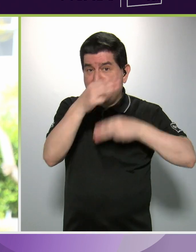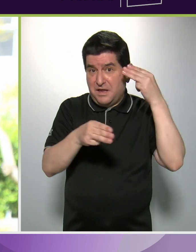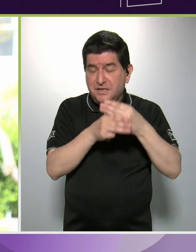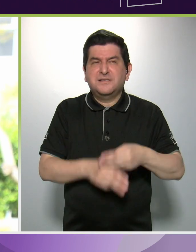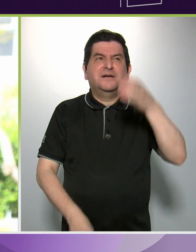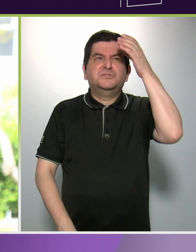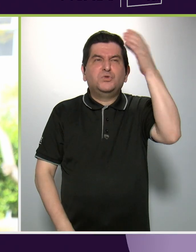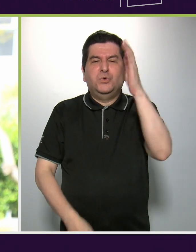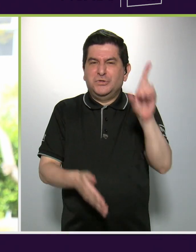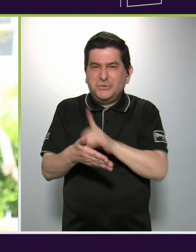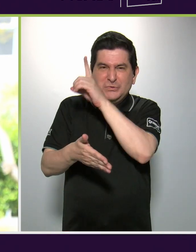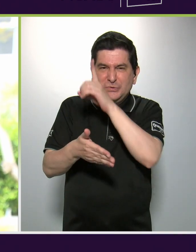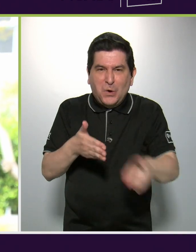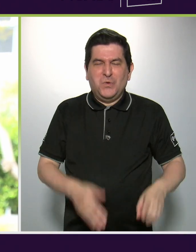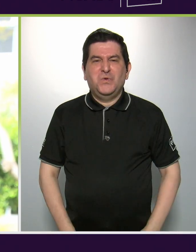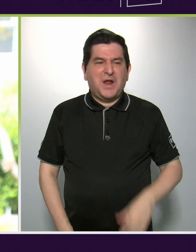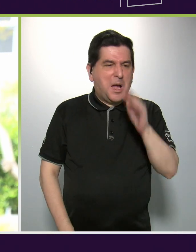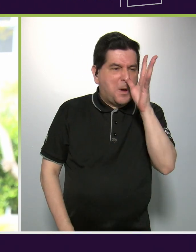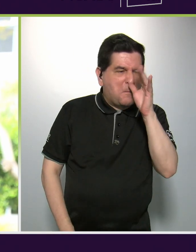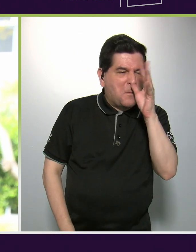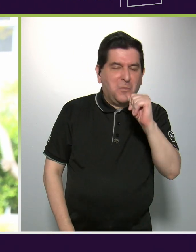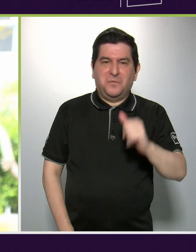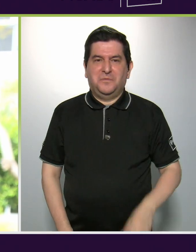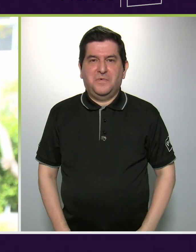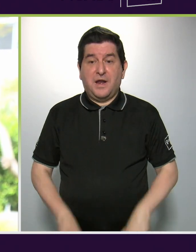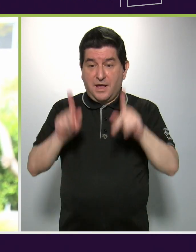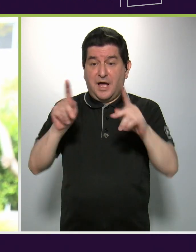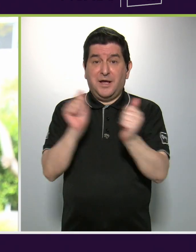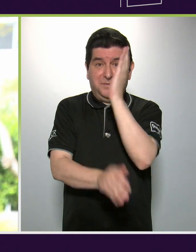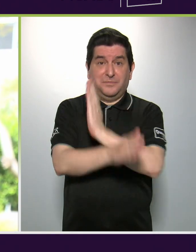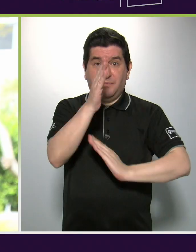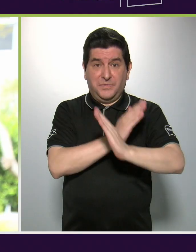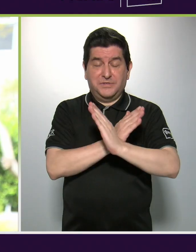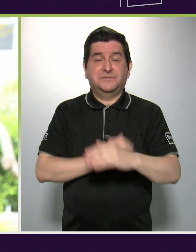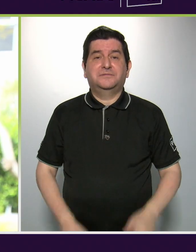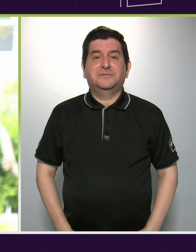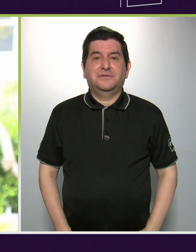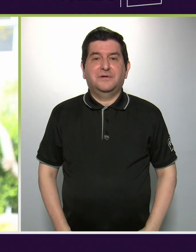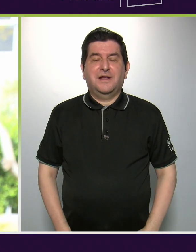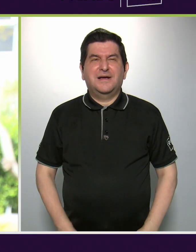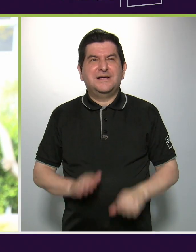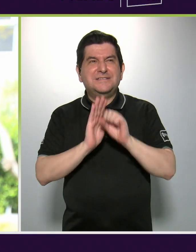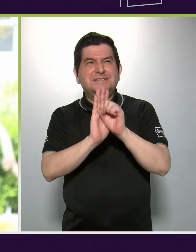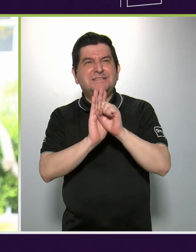las personas con discapacidad, ¿verdad? A un nivel simbólico nunca hemos sido reconocidas como personas,